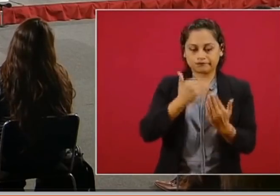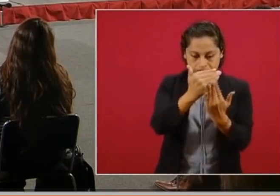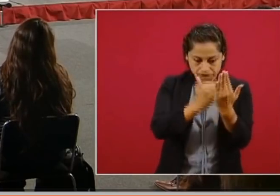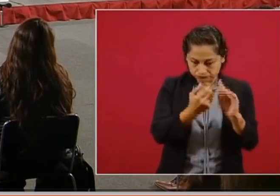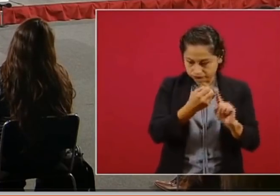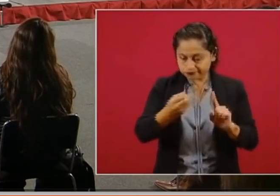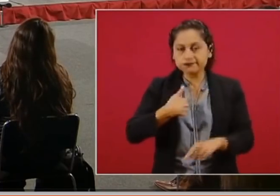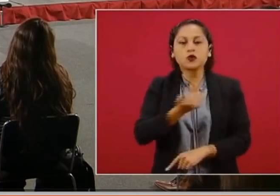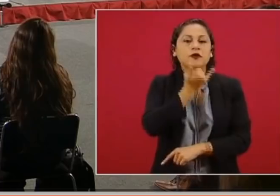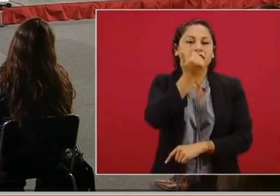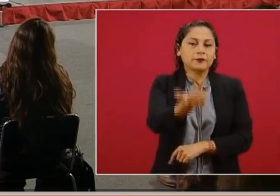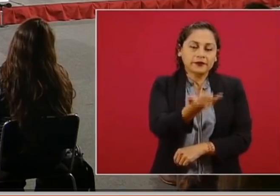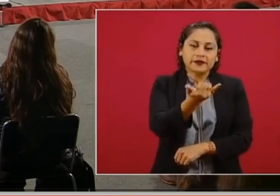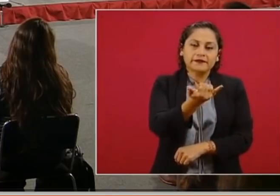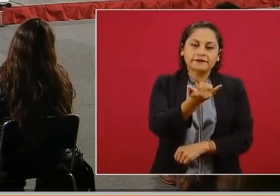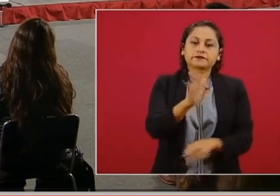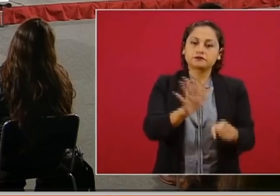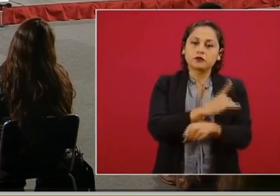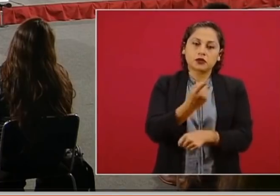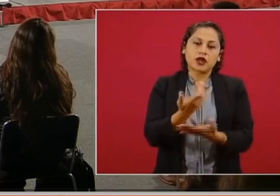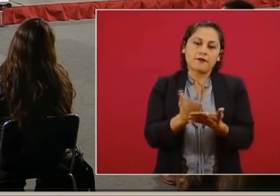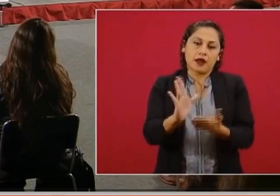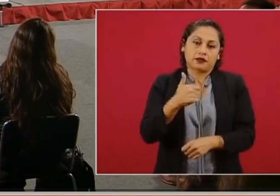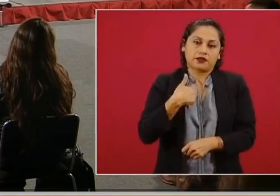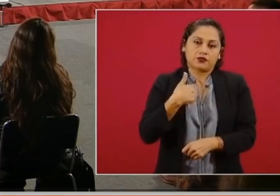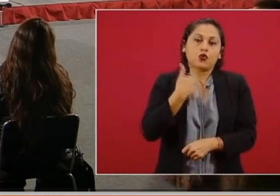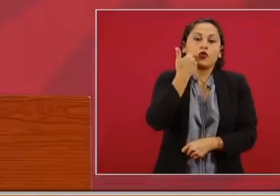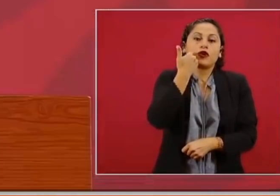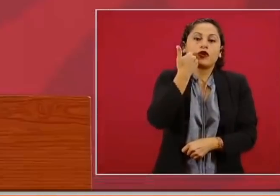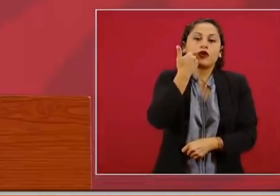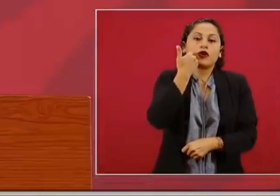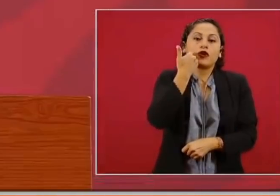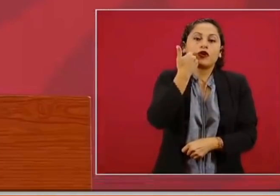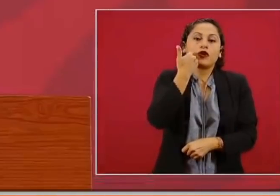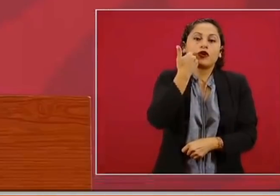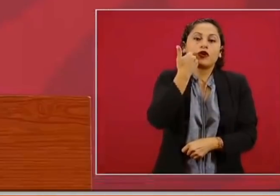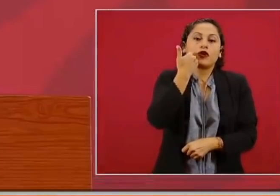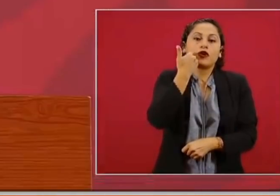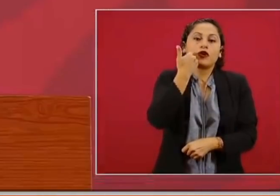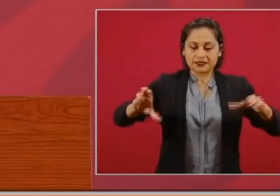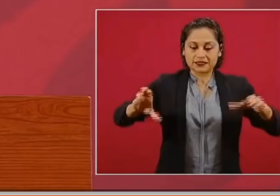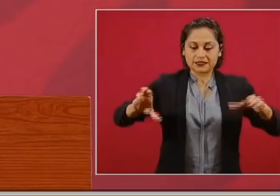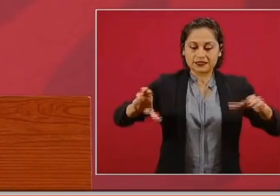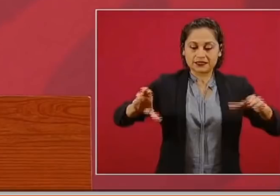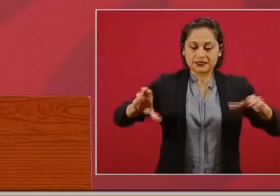además porque quería que hablara el representante del sector privado,